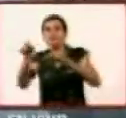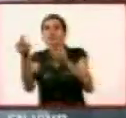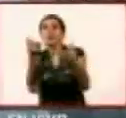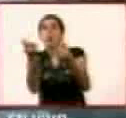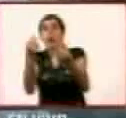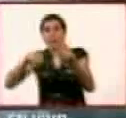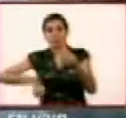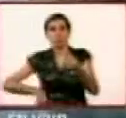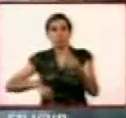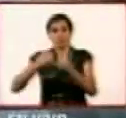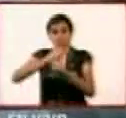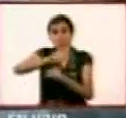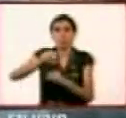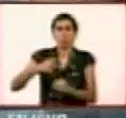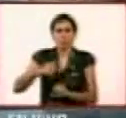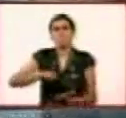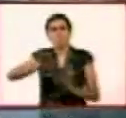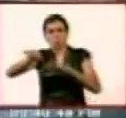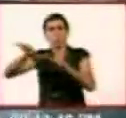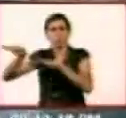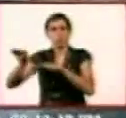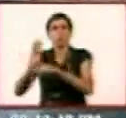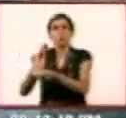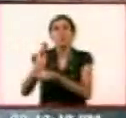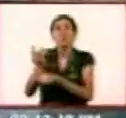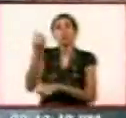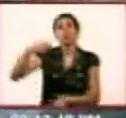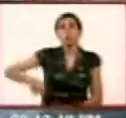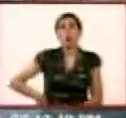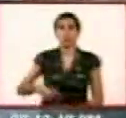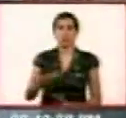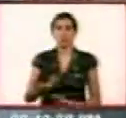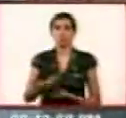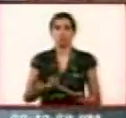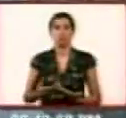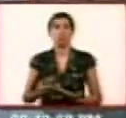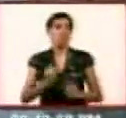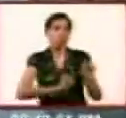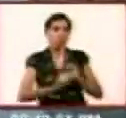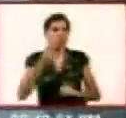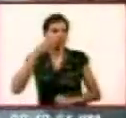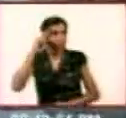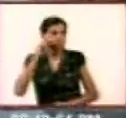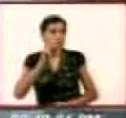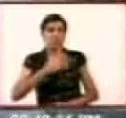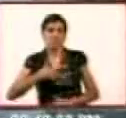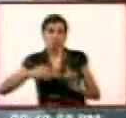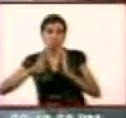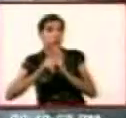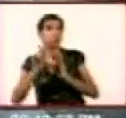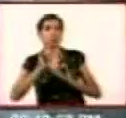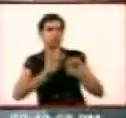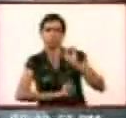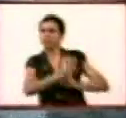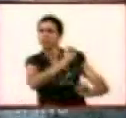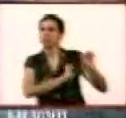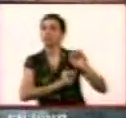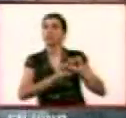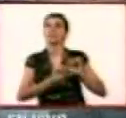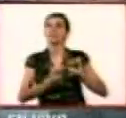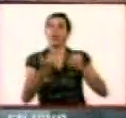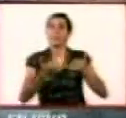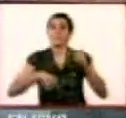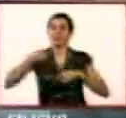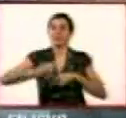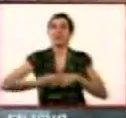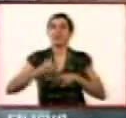lo defendimos este año a defender a los trabajadores de los especuladores mañana voy a firmar el